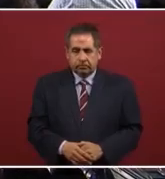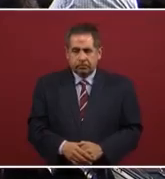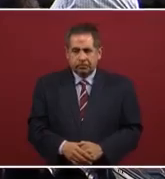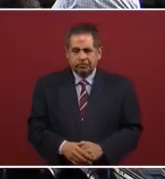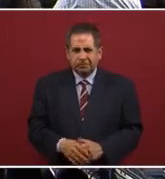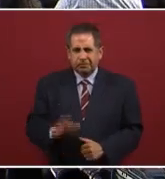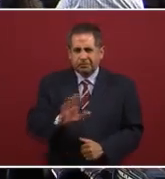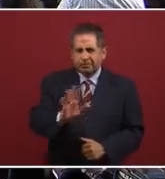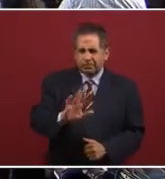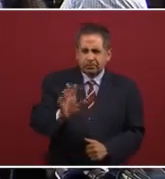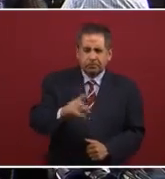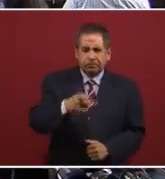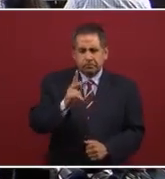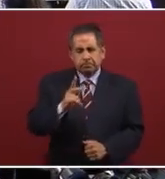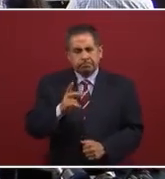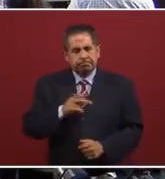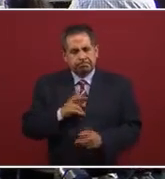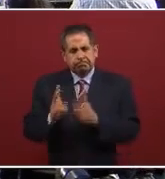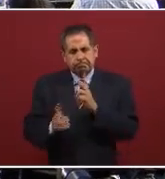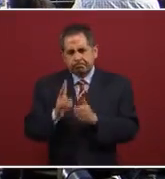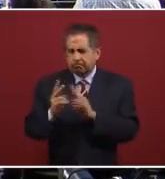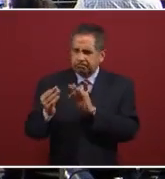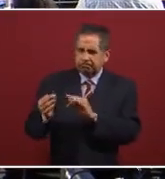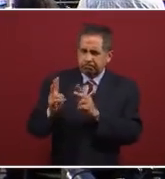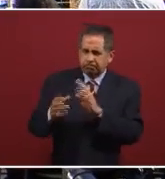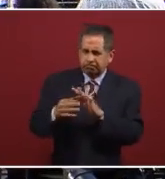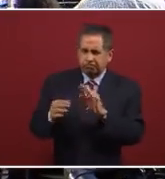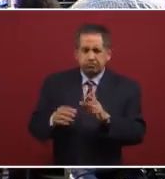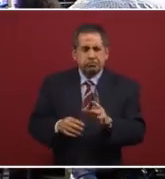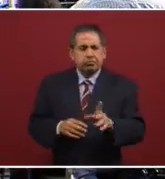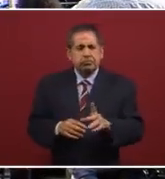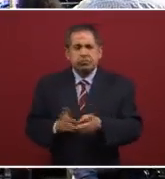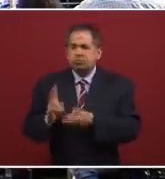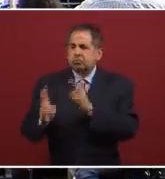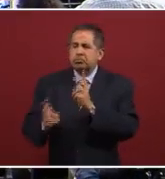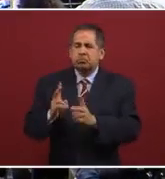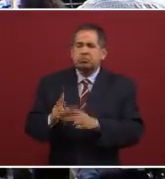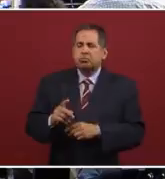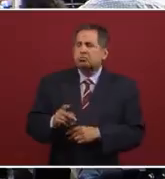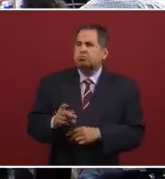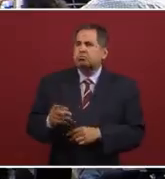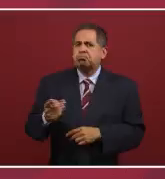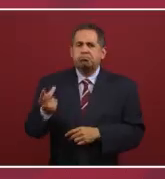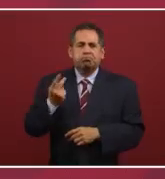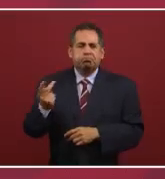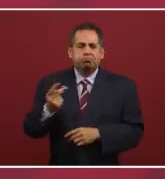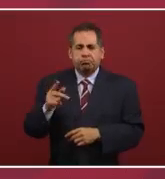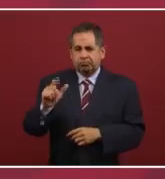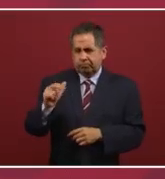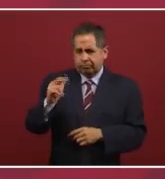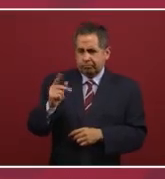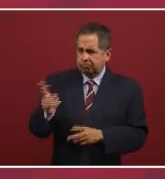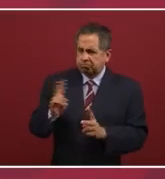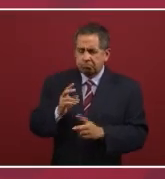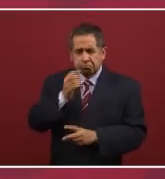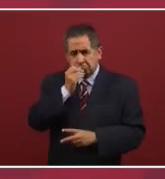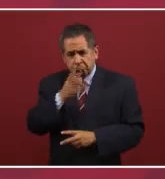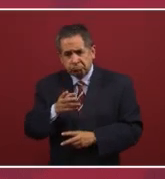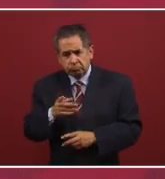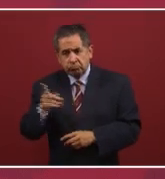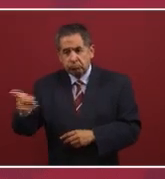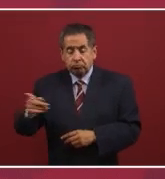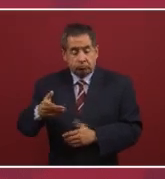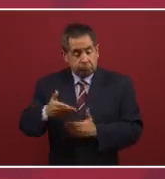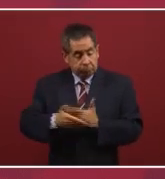No, pero sí platicamos sobre el tema. Fue una plática muy agradable. La señora es